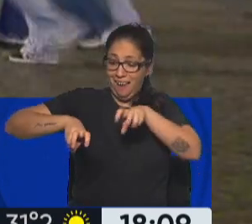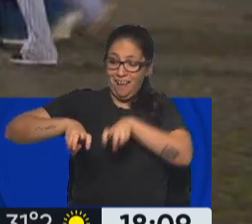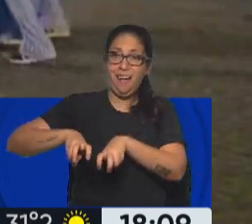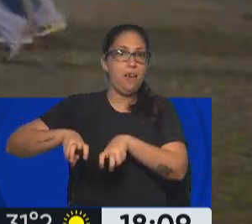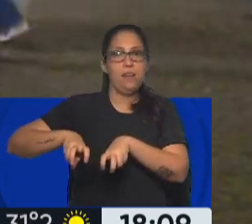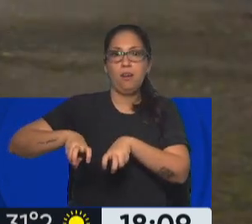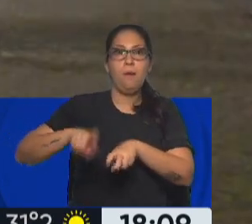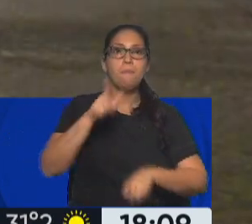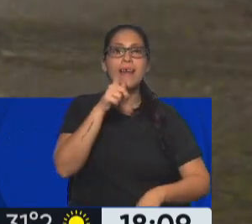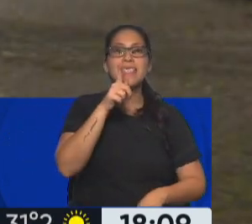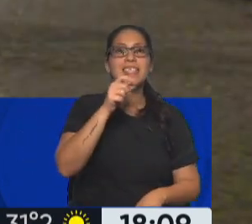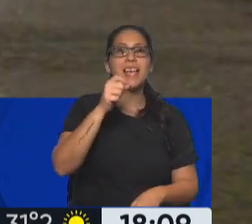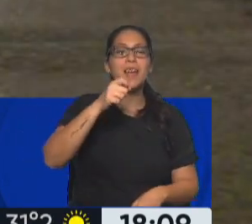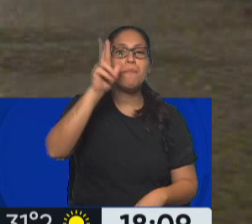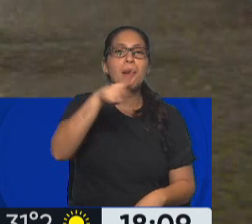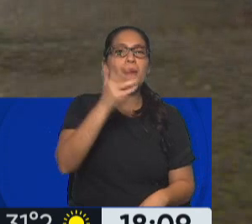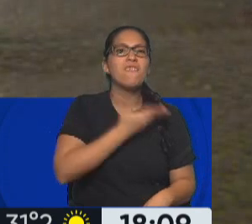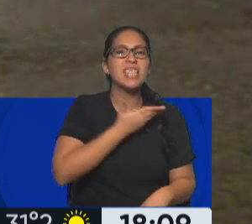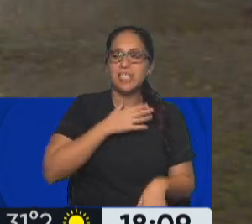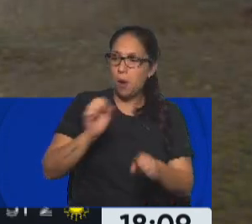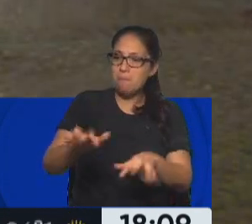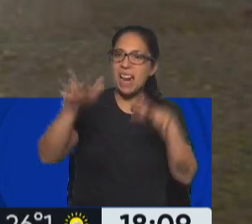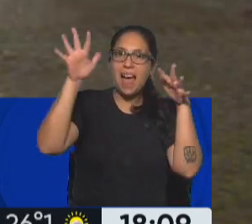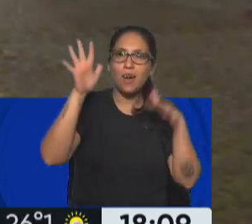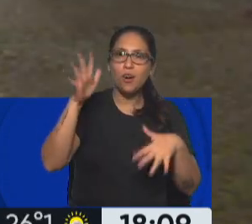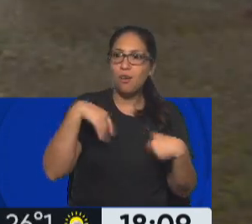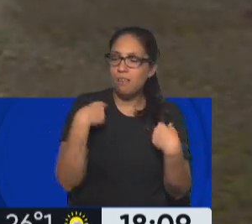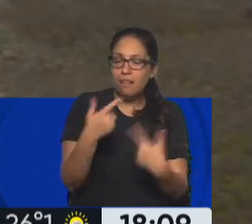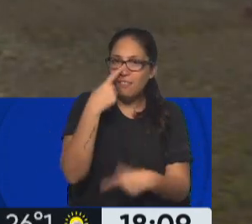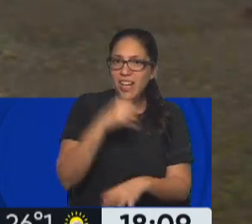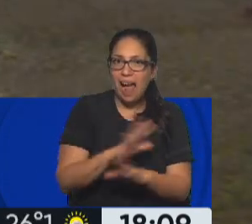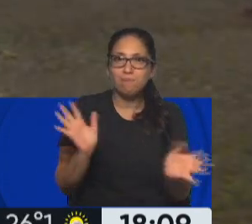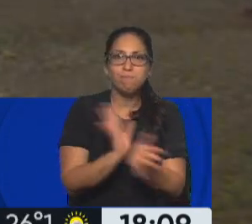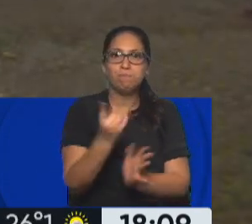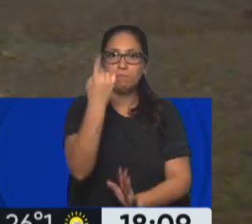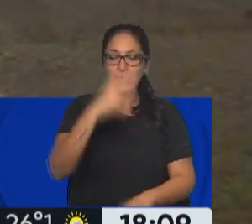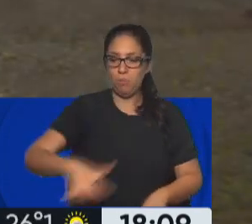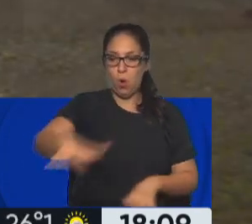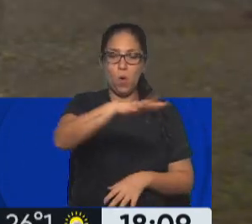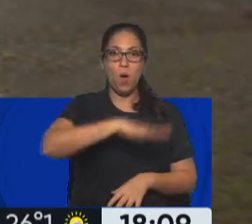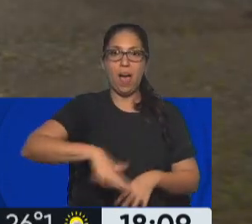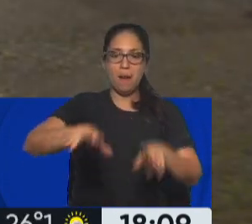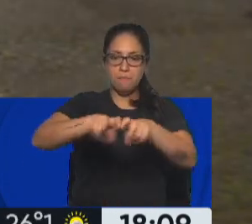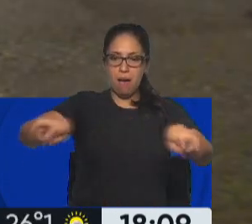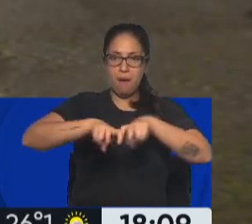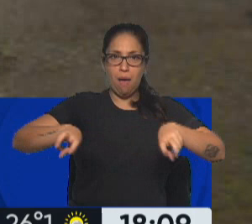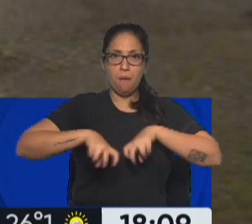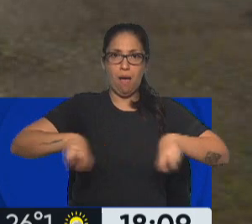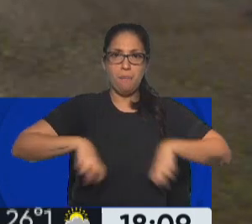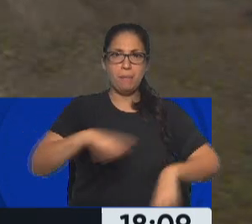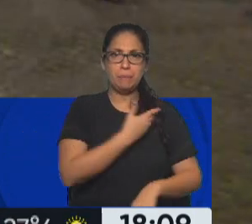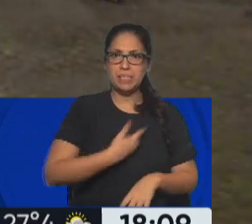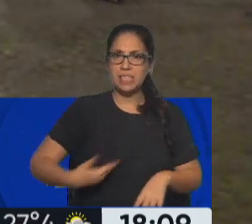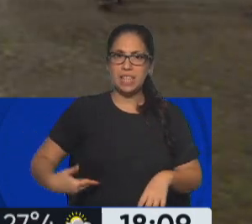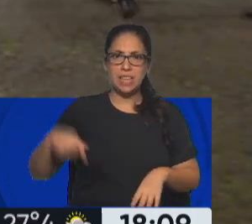milagro de Francisco final, si tuvo alguno en su vida, ¿no? Pero este lo ha sido, que es reunir en un mismo ámbito a presidentes que se encuentran en este momento